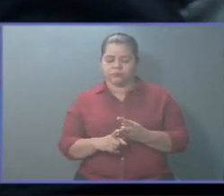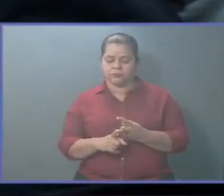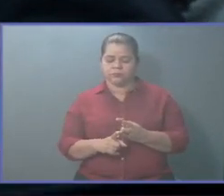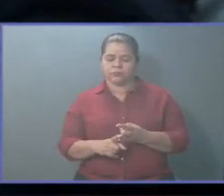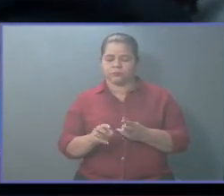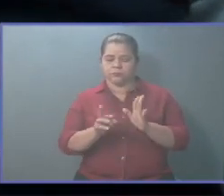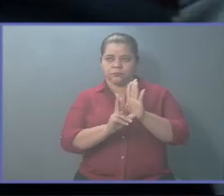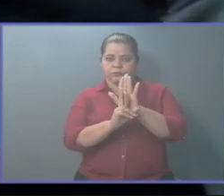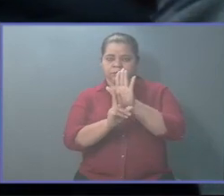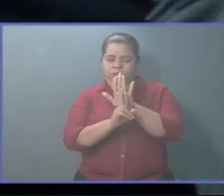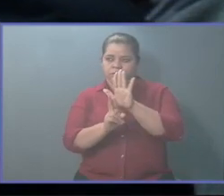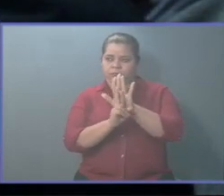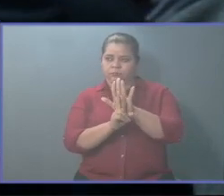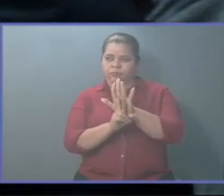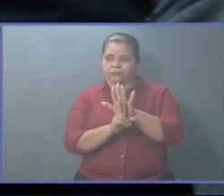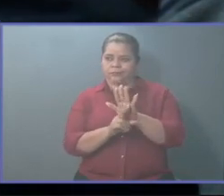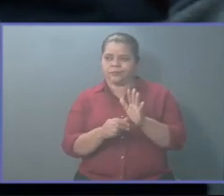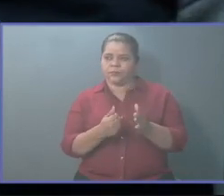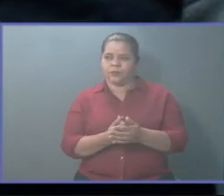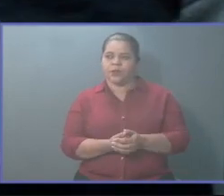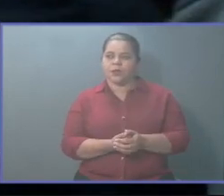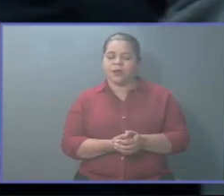la representación de